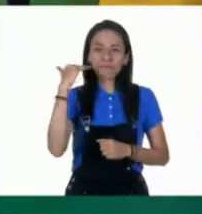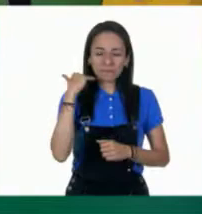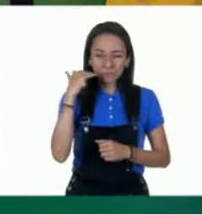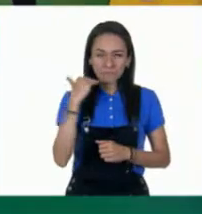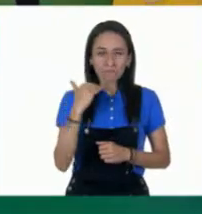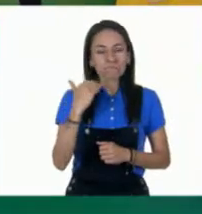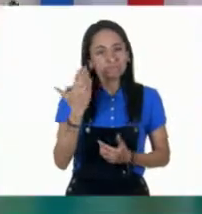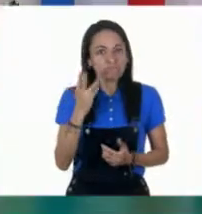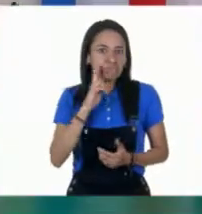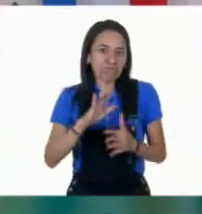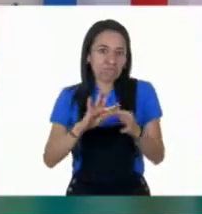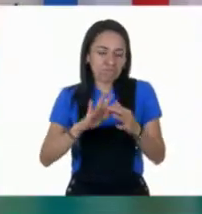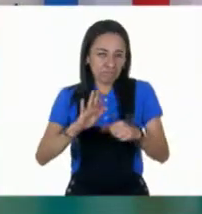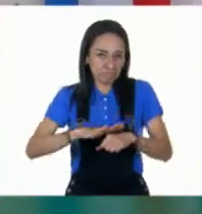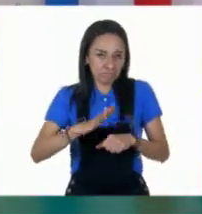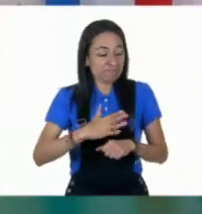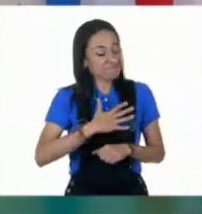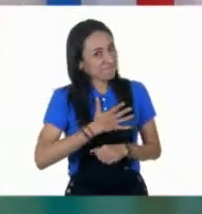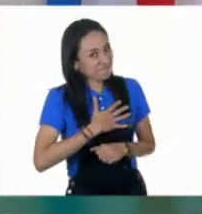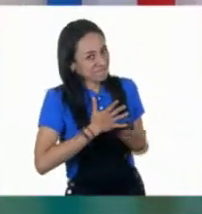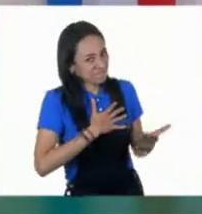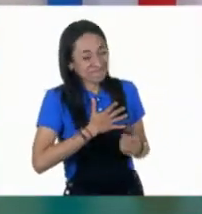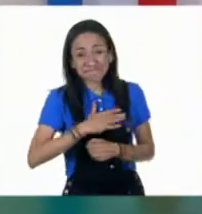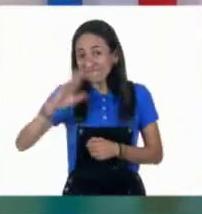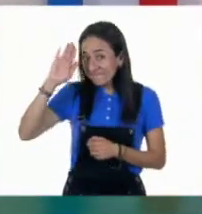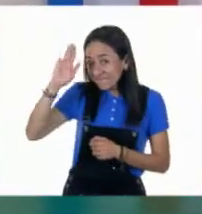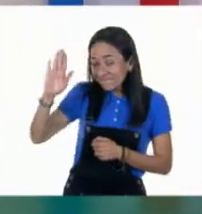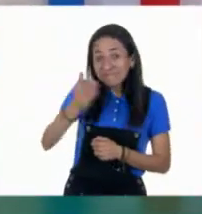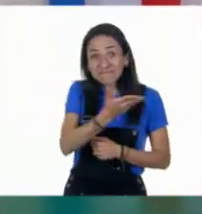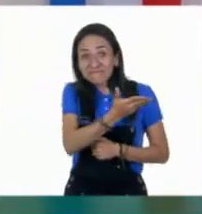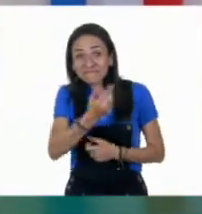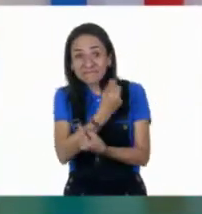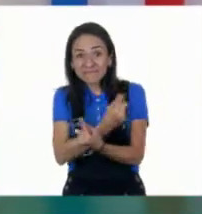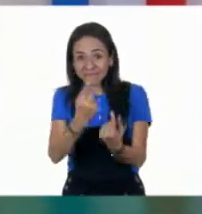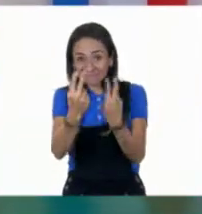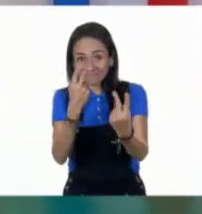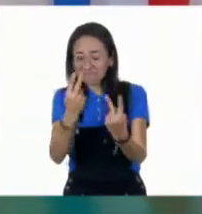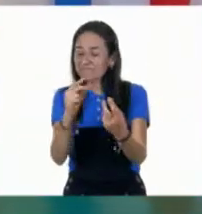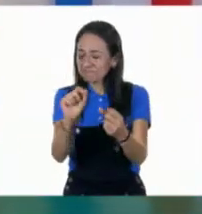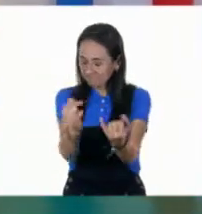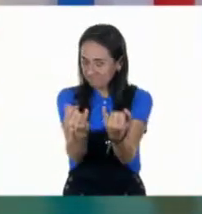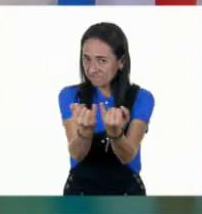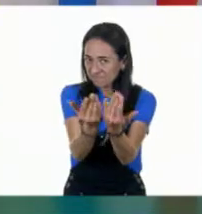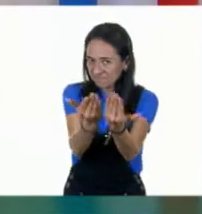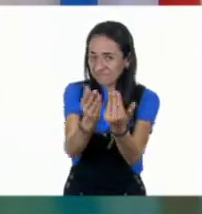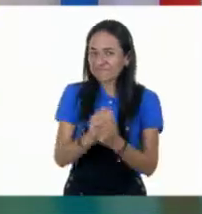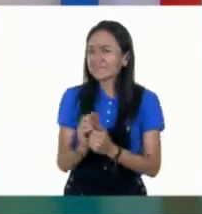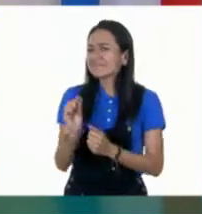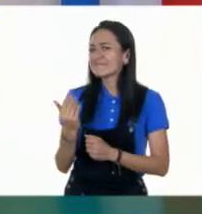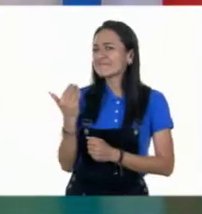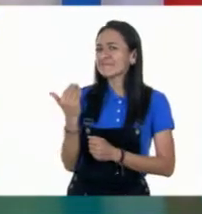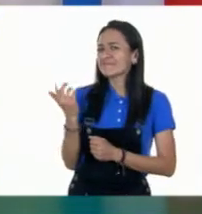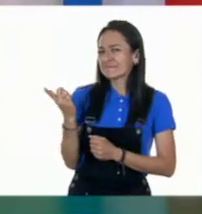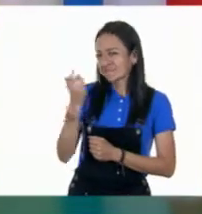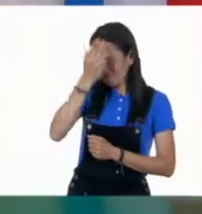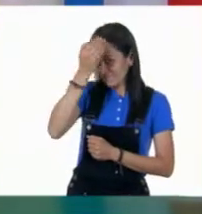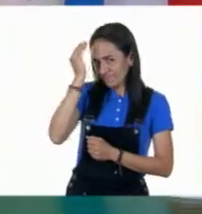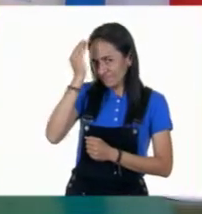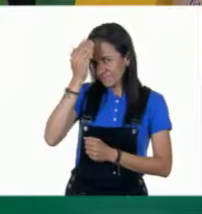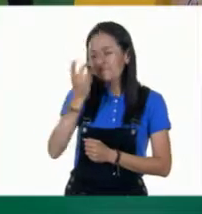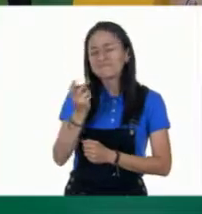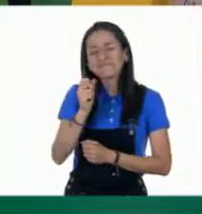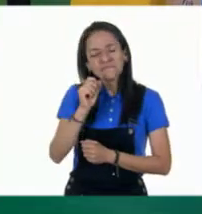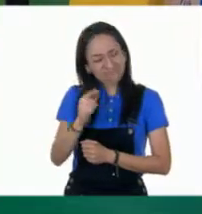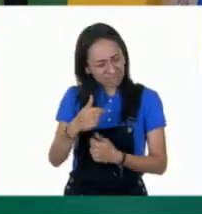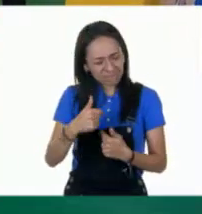gusto saludarte a ti, Oscar, y a todas las niñas y niños que nos ven desde su casa. Precisamente como les platicaba Oscar, yo también he observado todo a